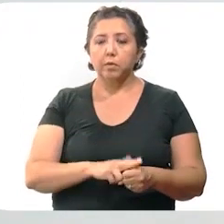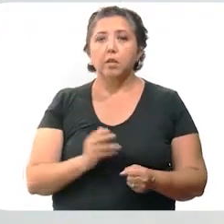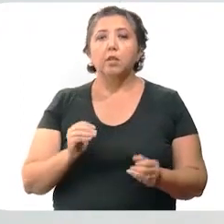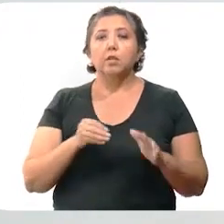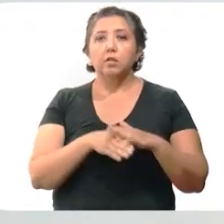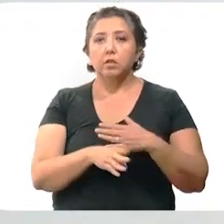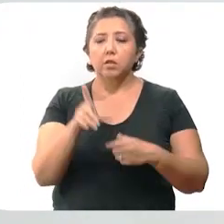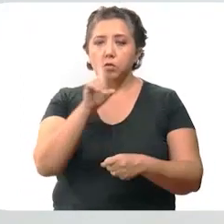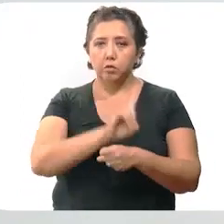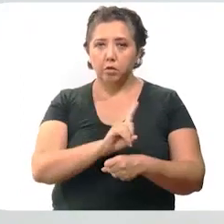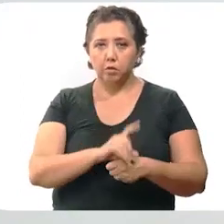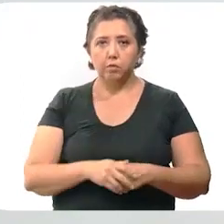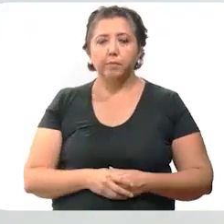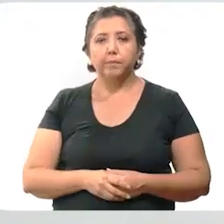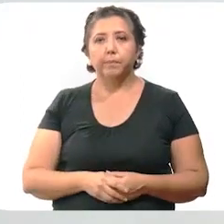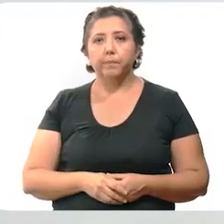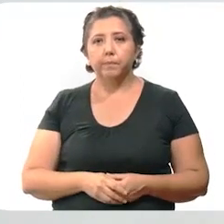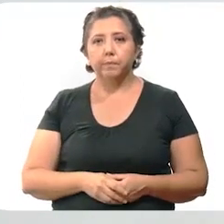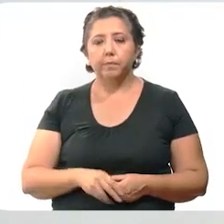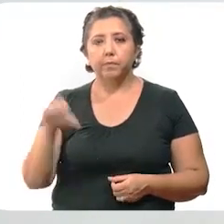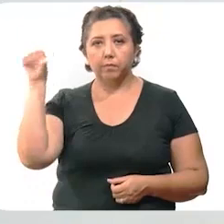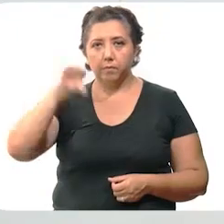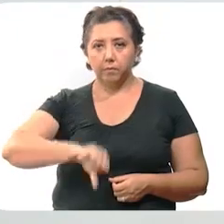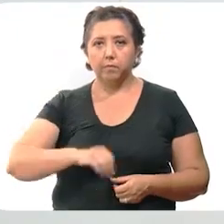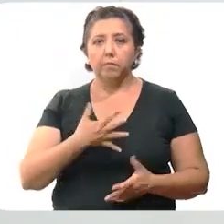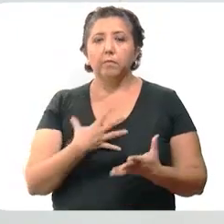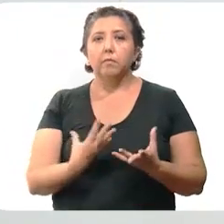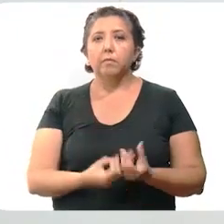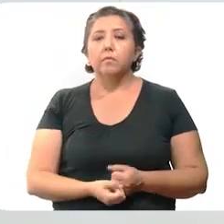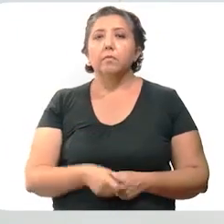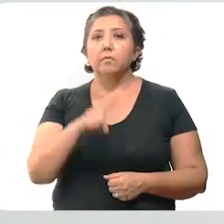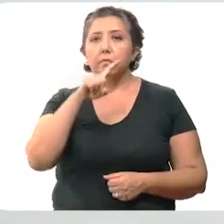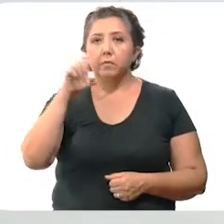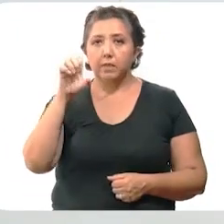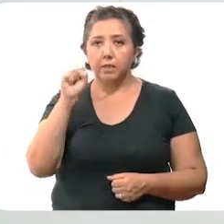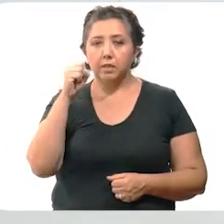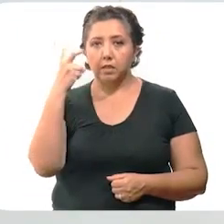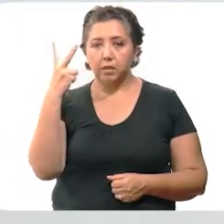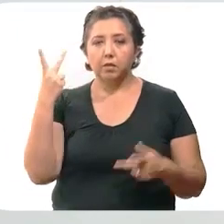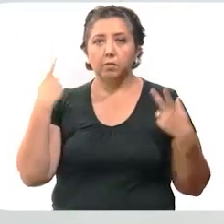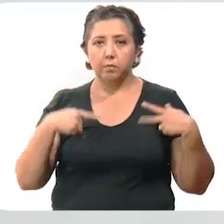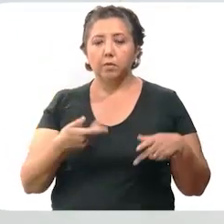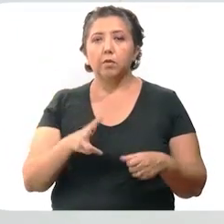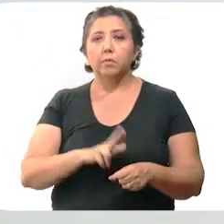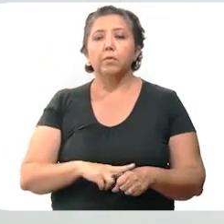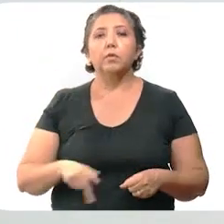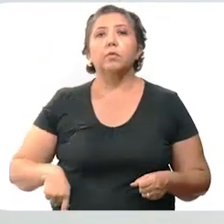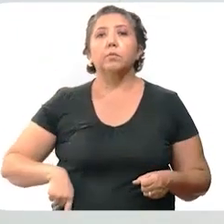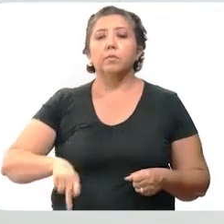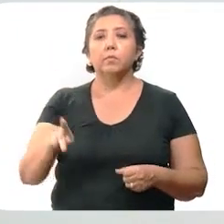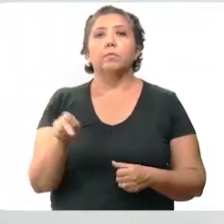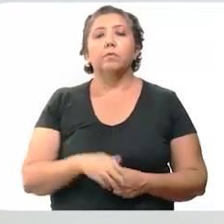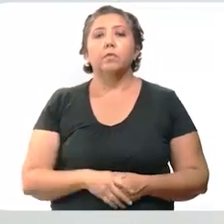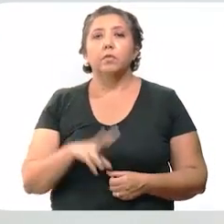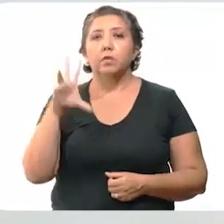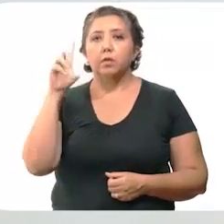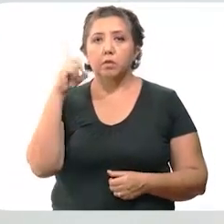ocupación hospitalaria y los ingresos diarios. El día de hoy tenemos 162 pacientes en hospitales públicos,